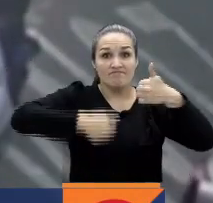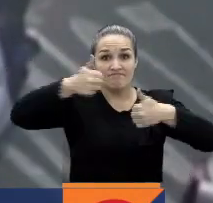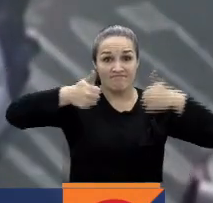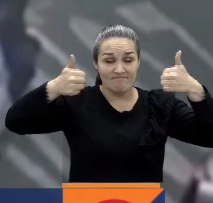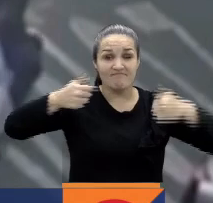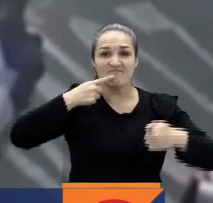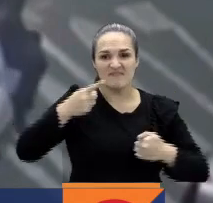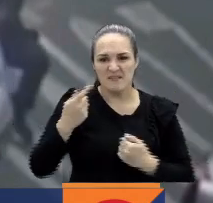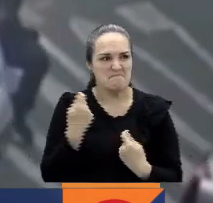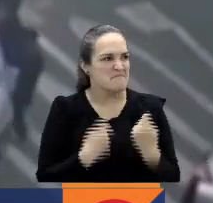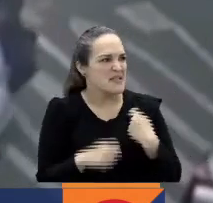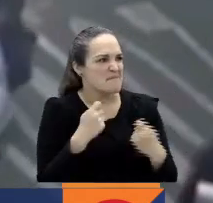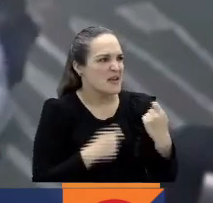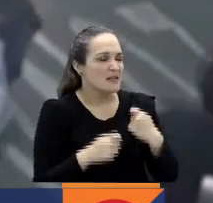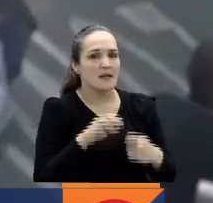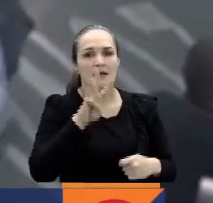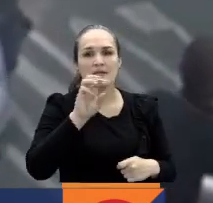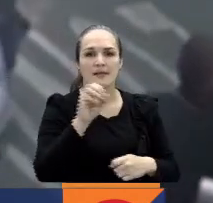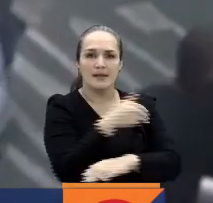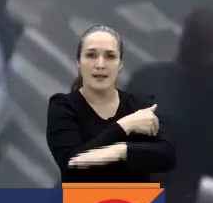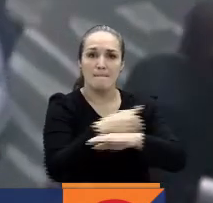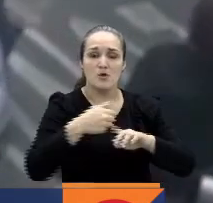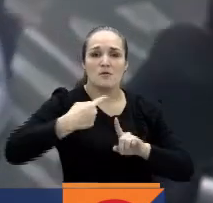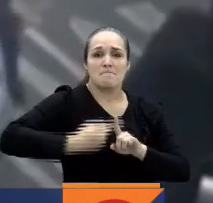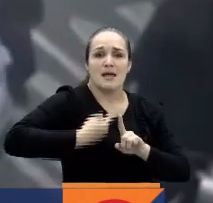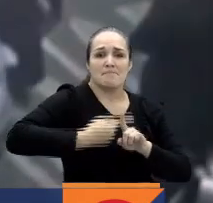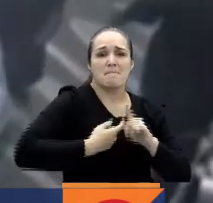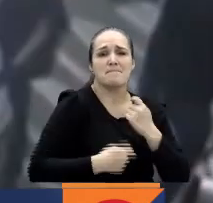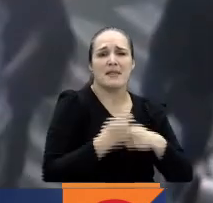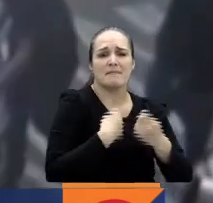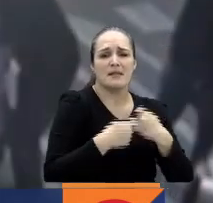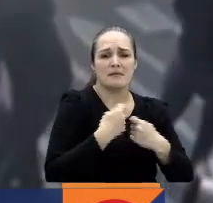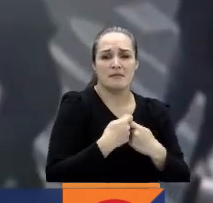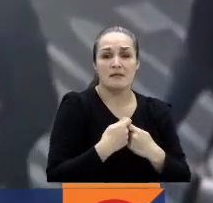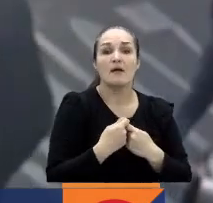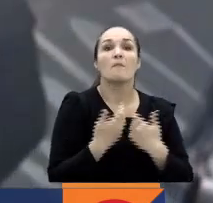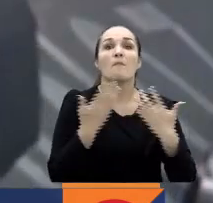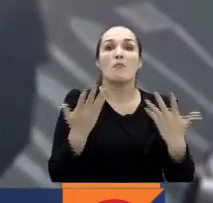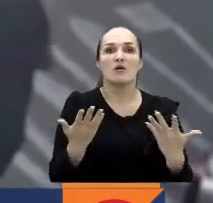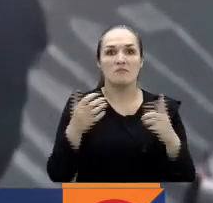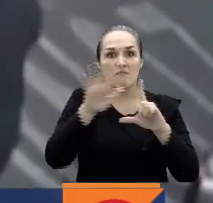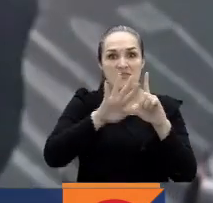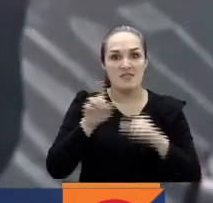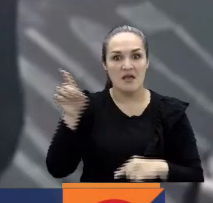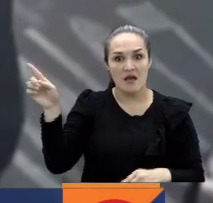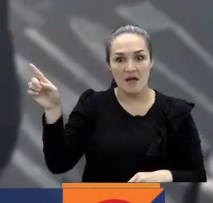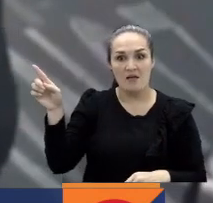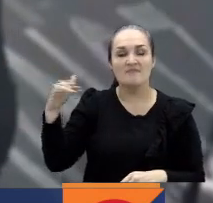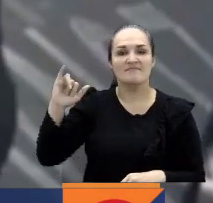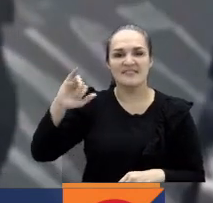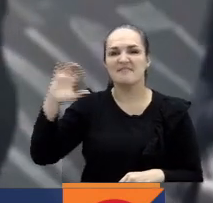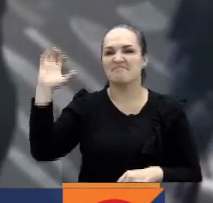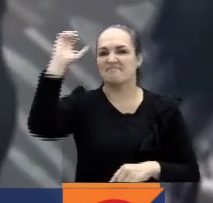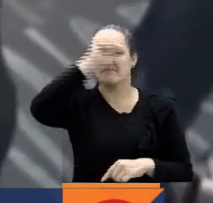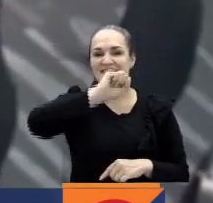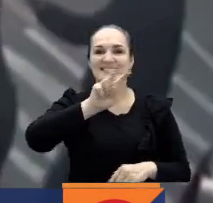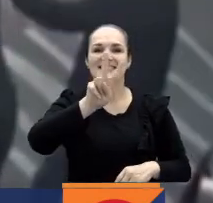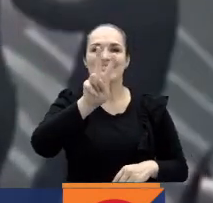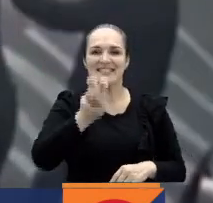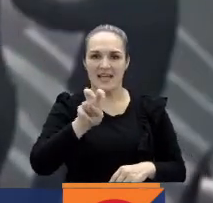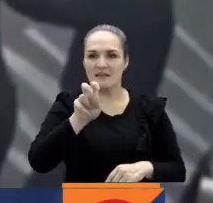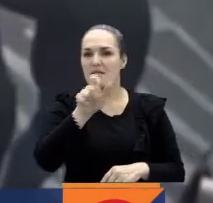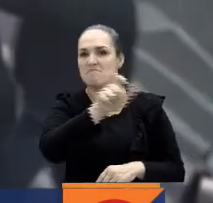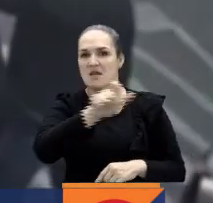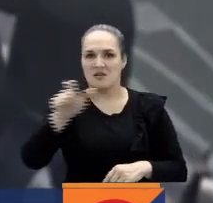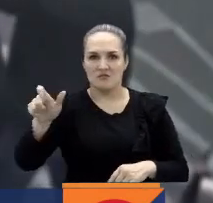rentas criminales cerca de 30 millones de pesos mensuales. Y por estos videos se logran 7 allanamientos y 5 órdenes de